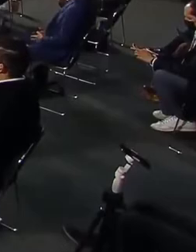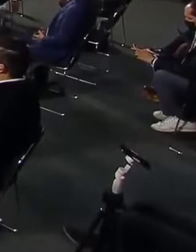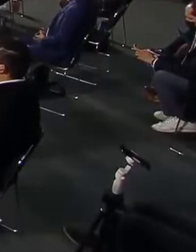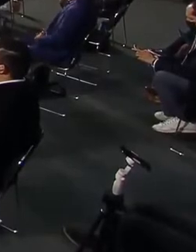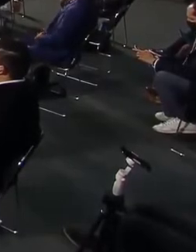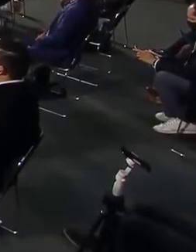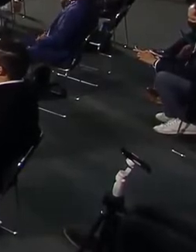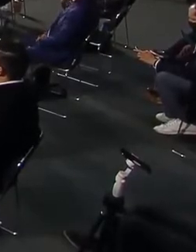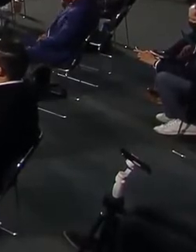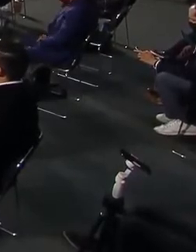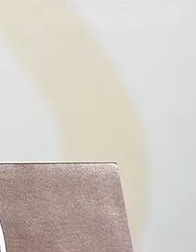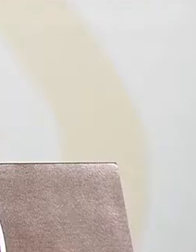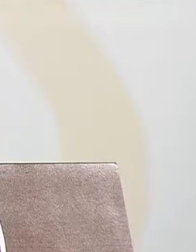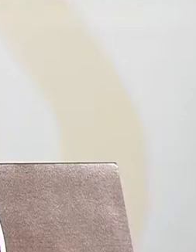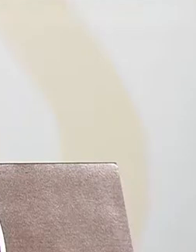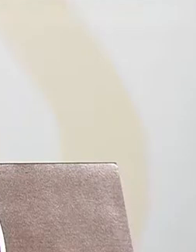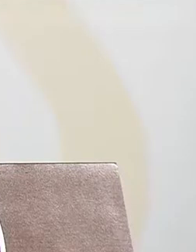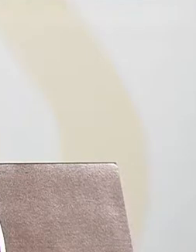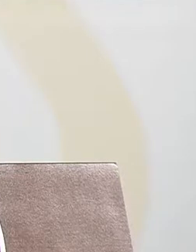revisando,